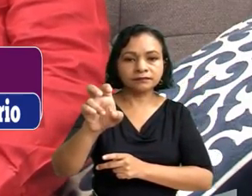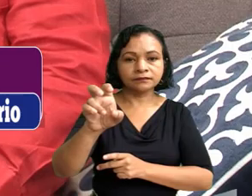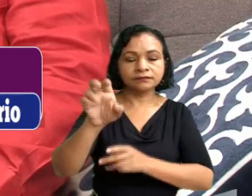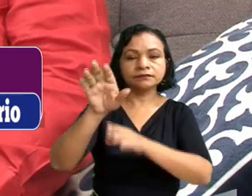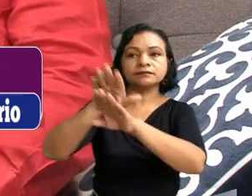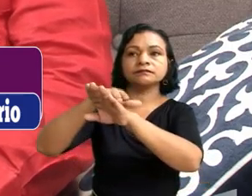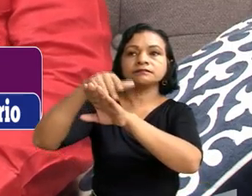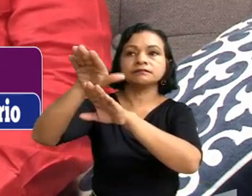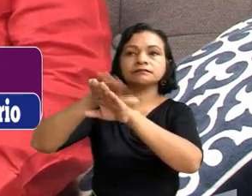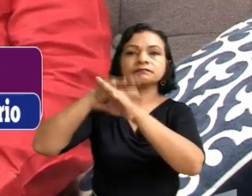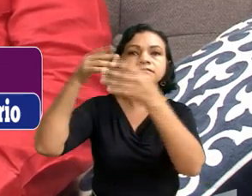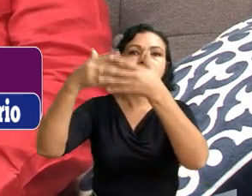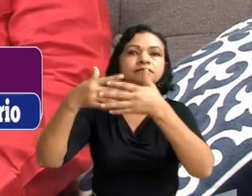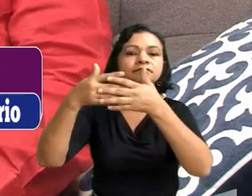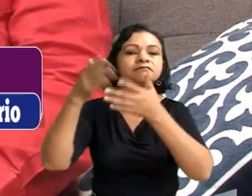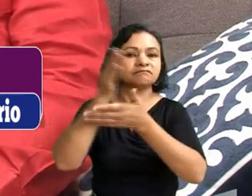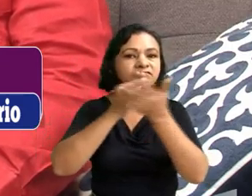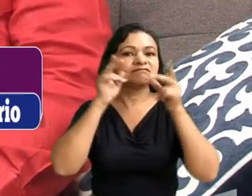imperial